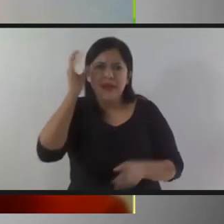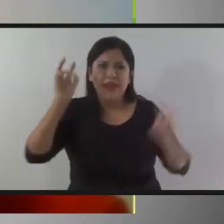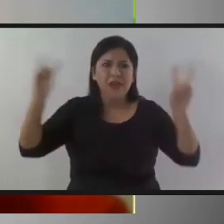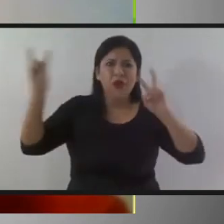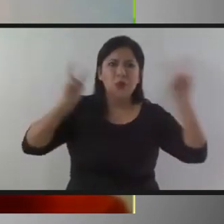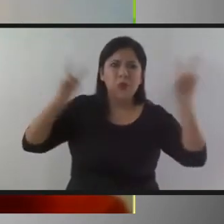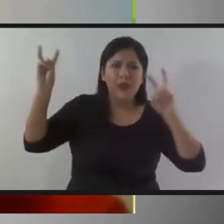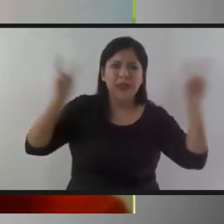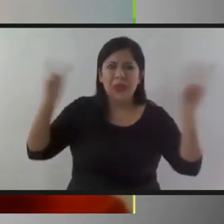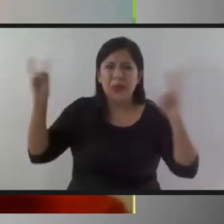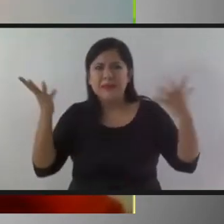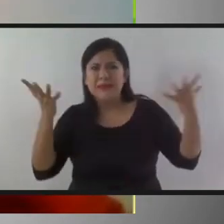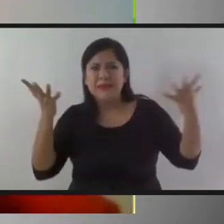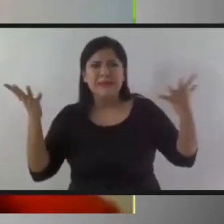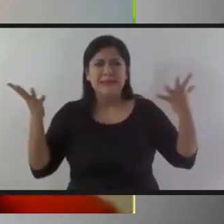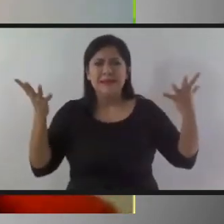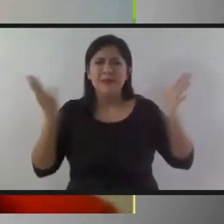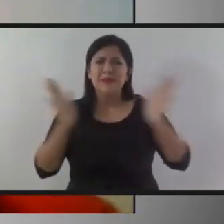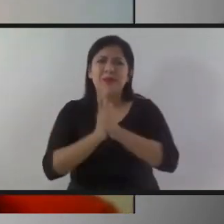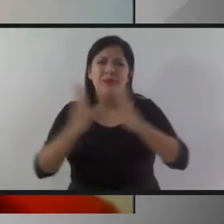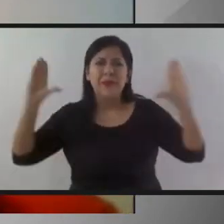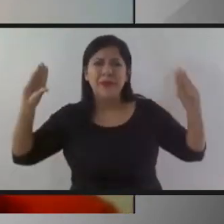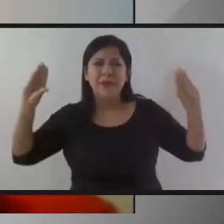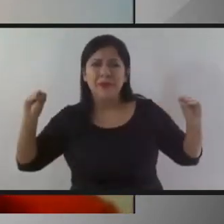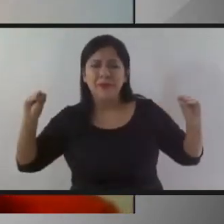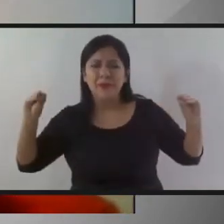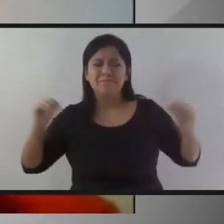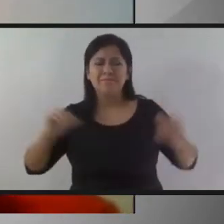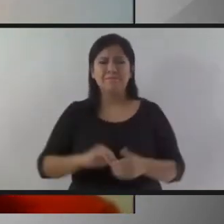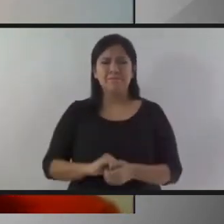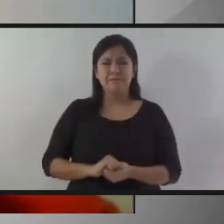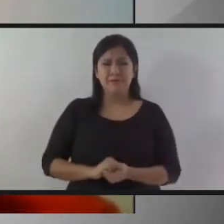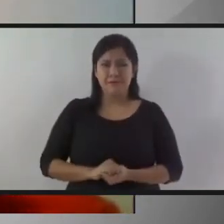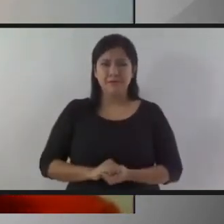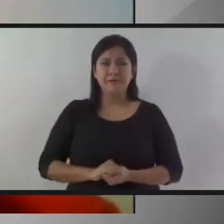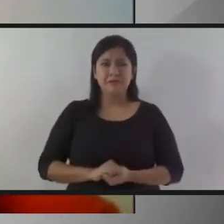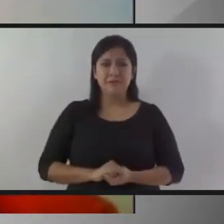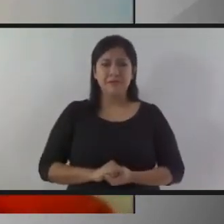disculpen, escucho un sonido. Gracias.